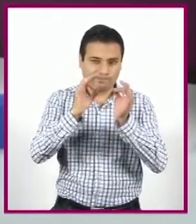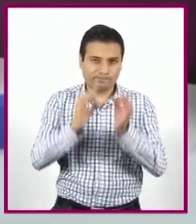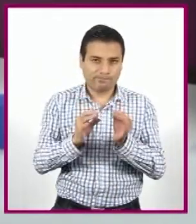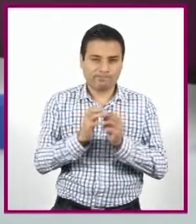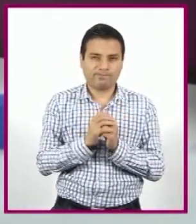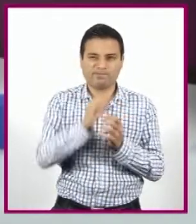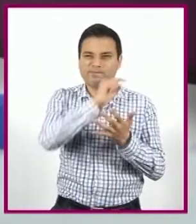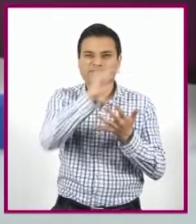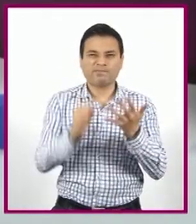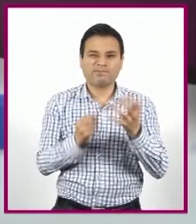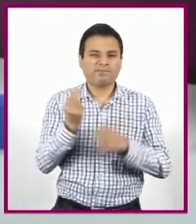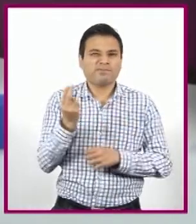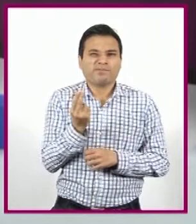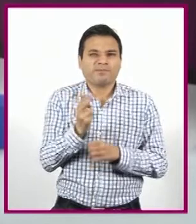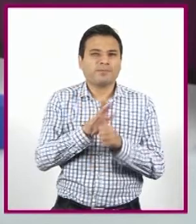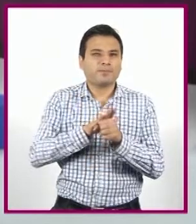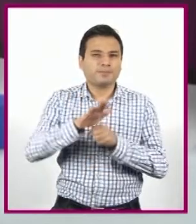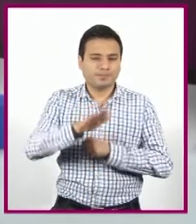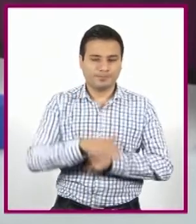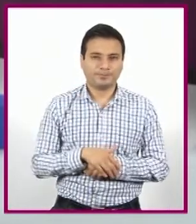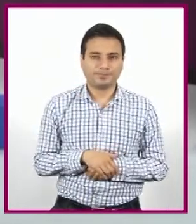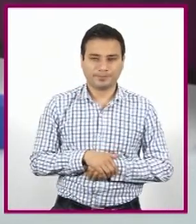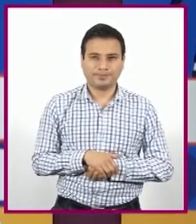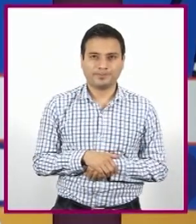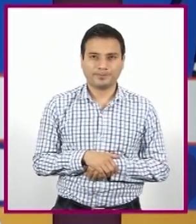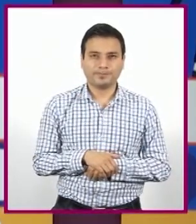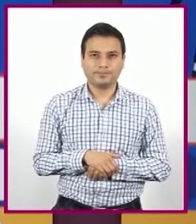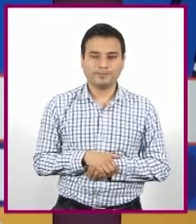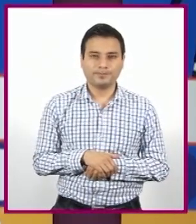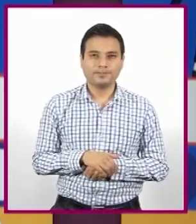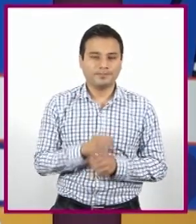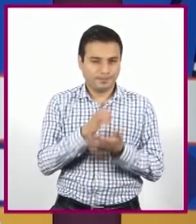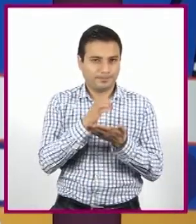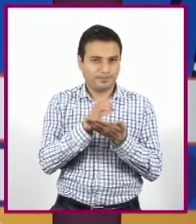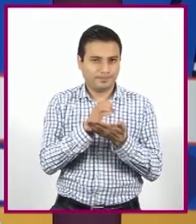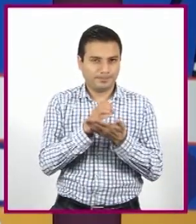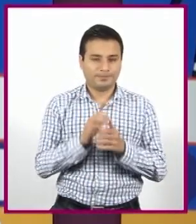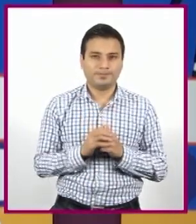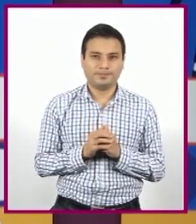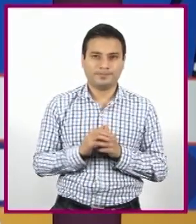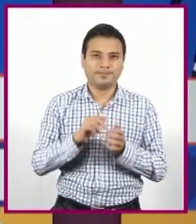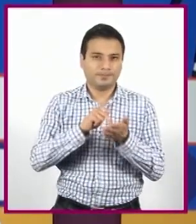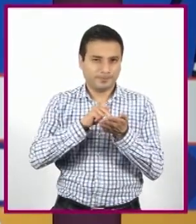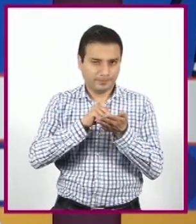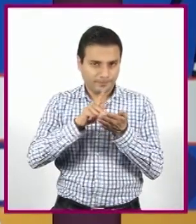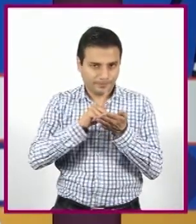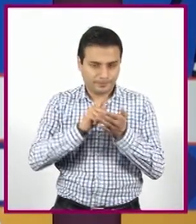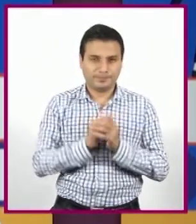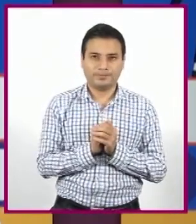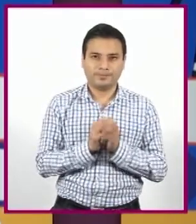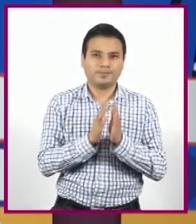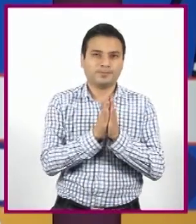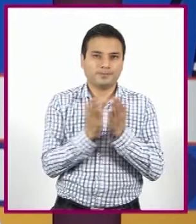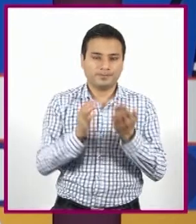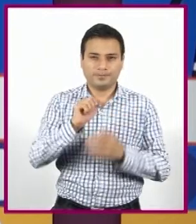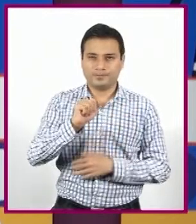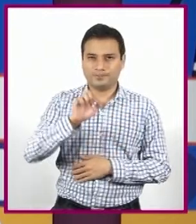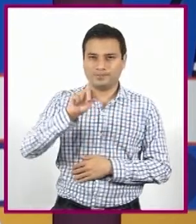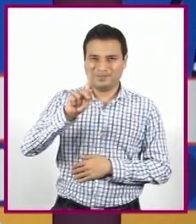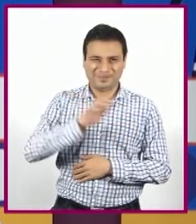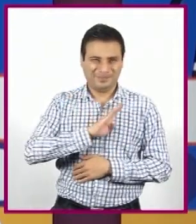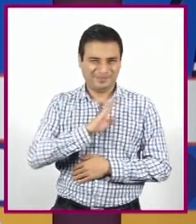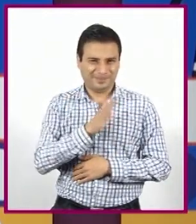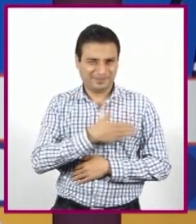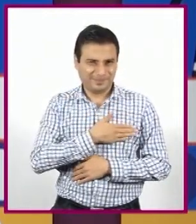vamos a utilizar en esta sesión son libreta de apuntes, bolígrafo, libro de texto, Lengua